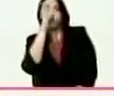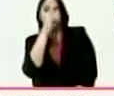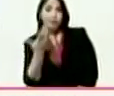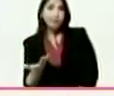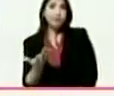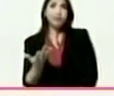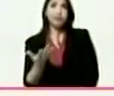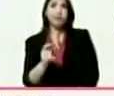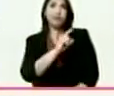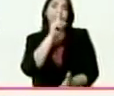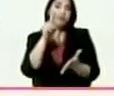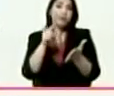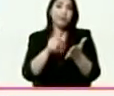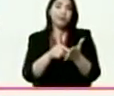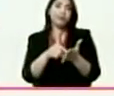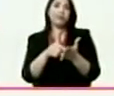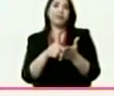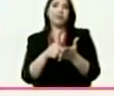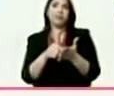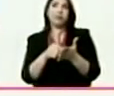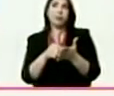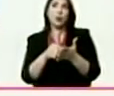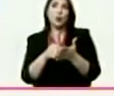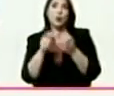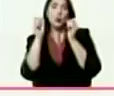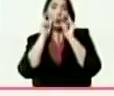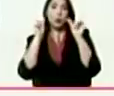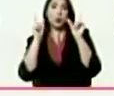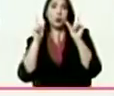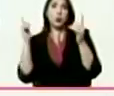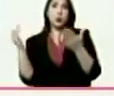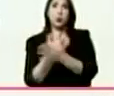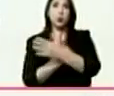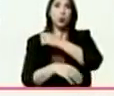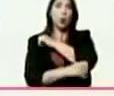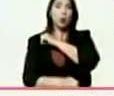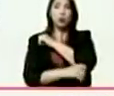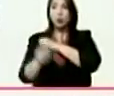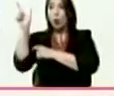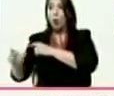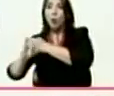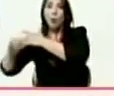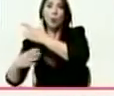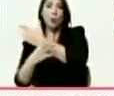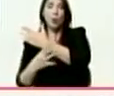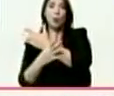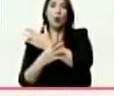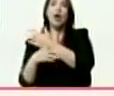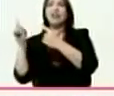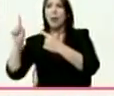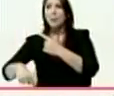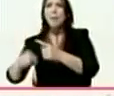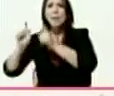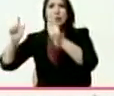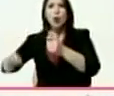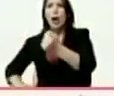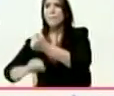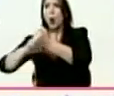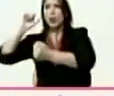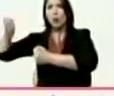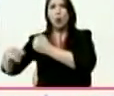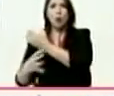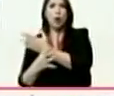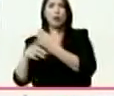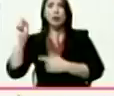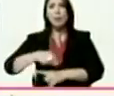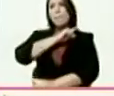totalmente implosionado por la corrupción tanto de este sujeto innombrable como el de sus acólitos, denunciado por